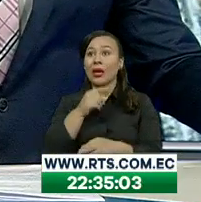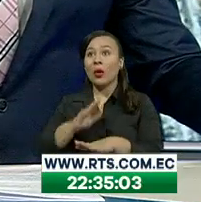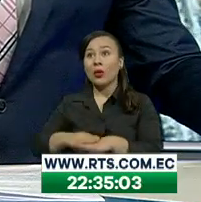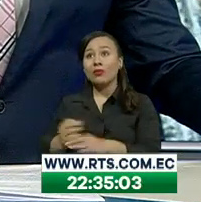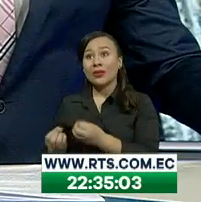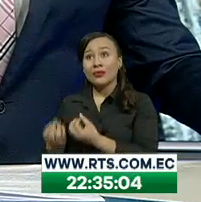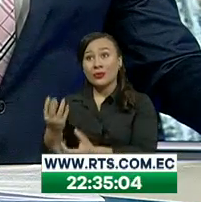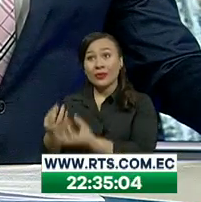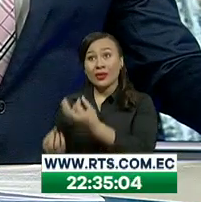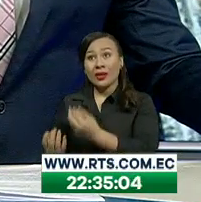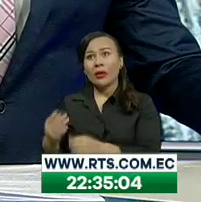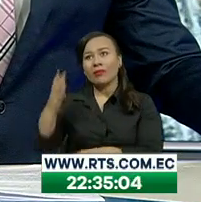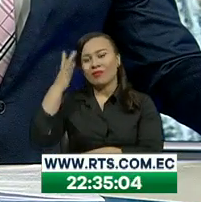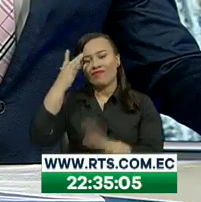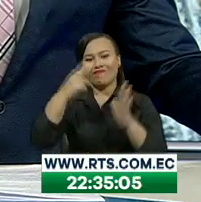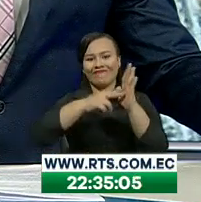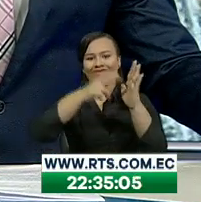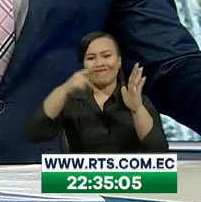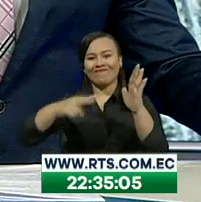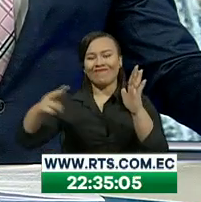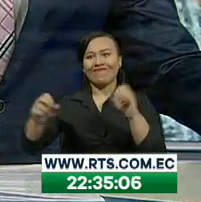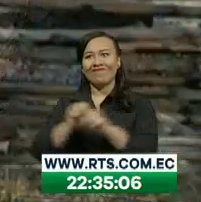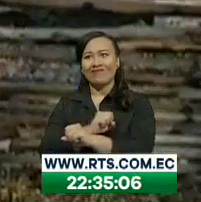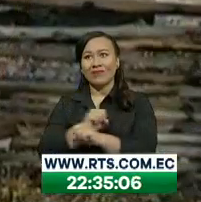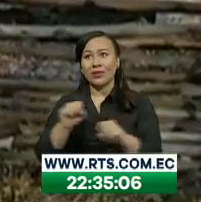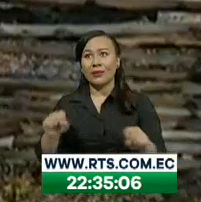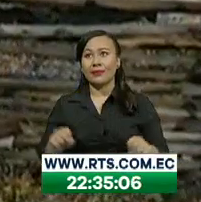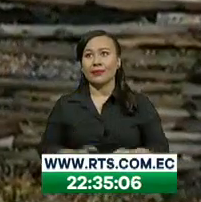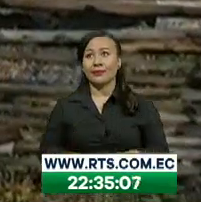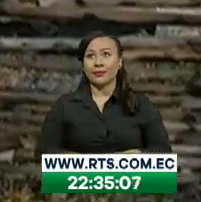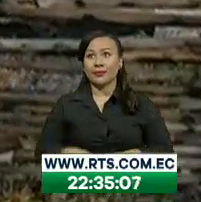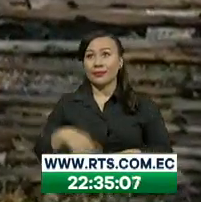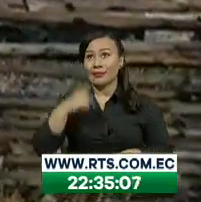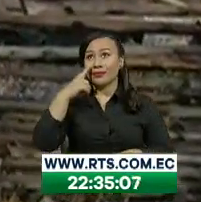del flagelo fue un cortocircuito.